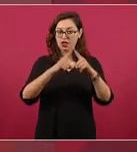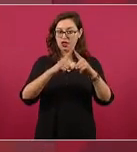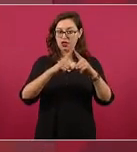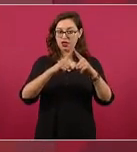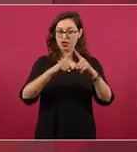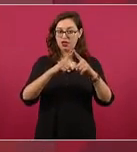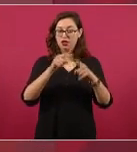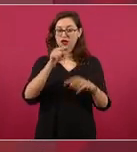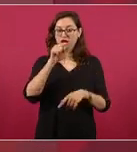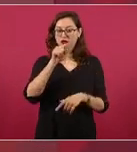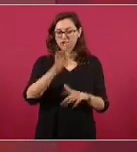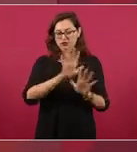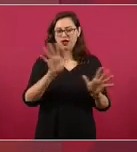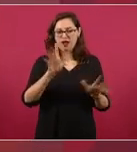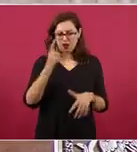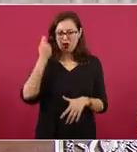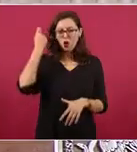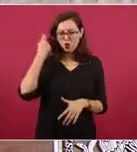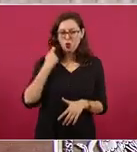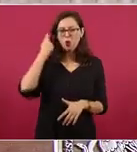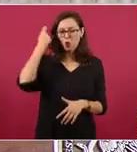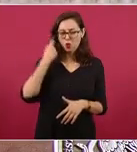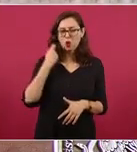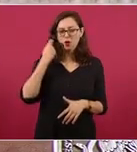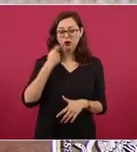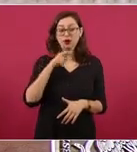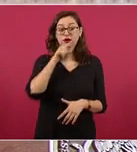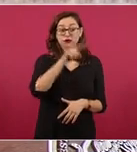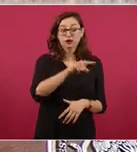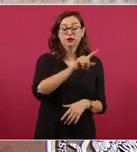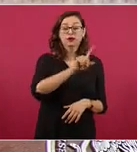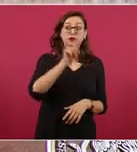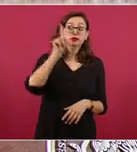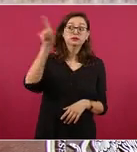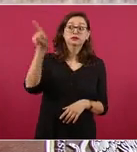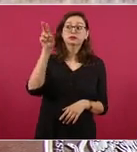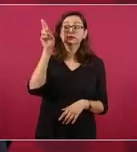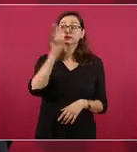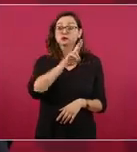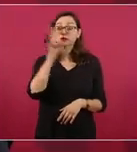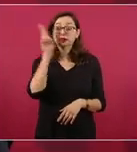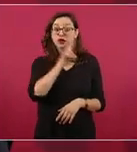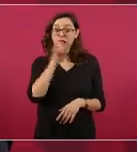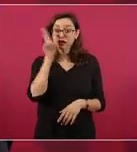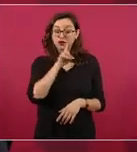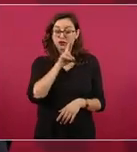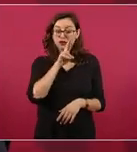fue a decir a Roma, al embajador